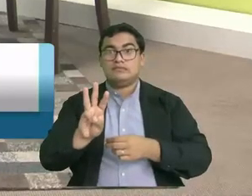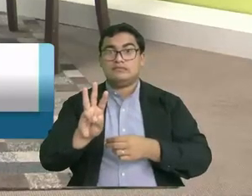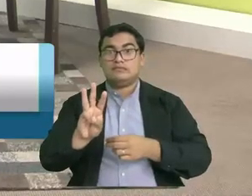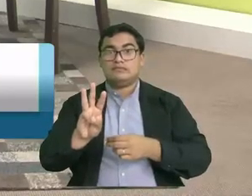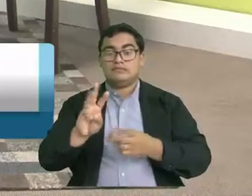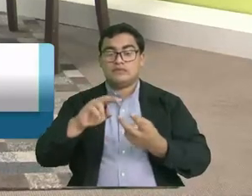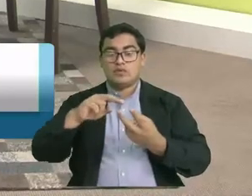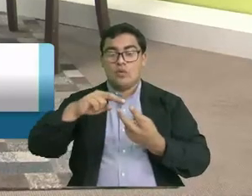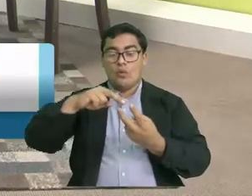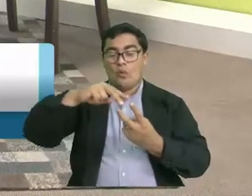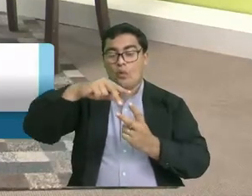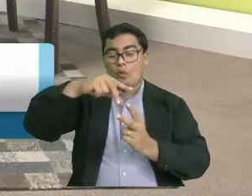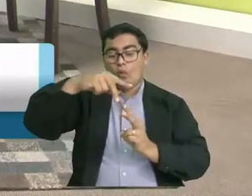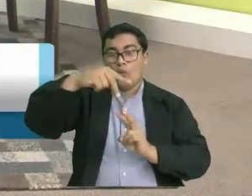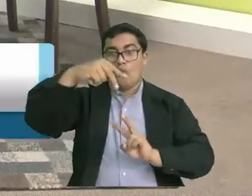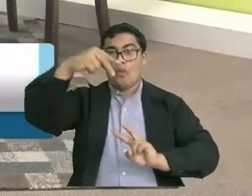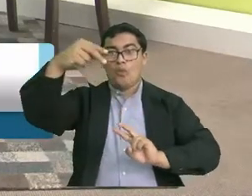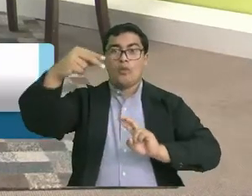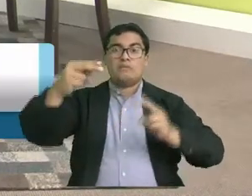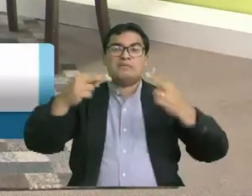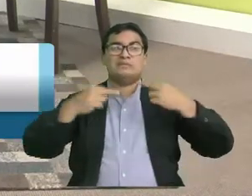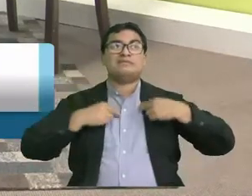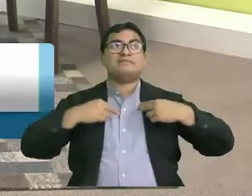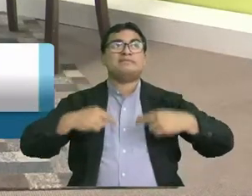está formando genéticamente el ser humano. No.